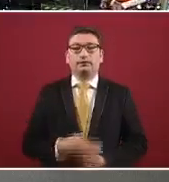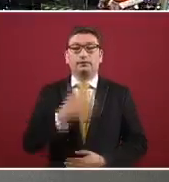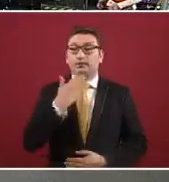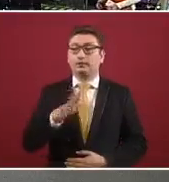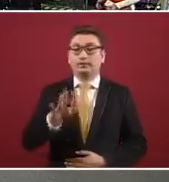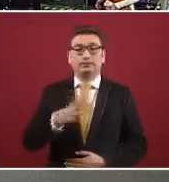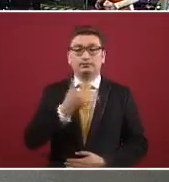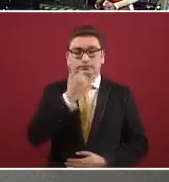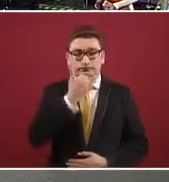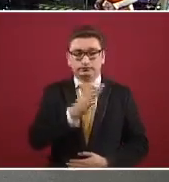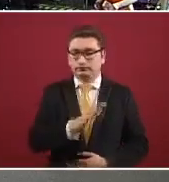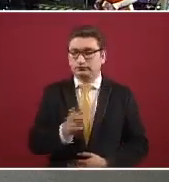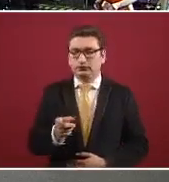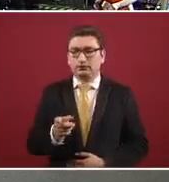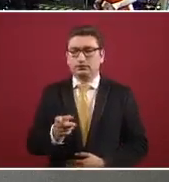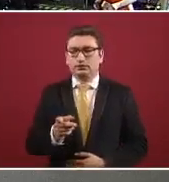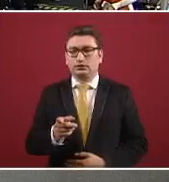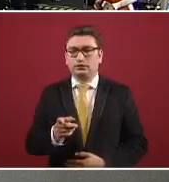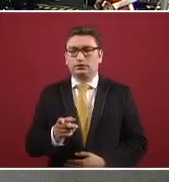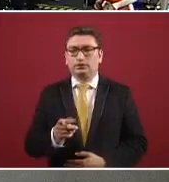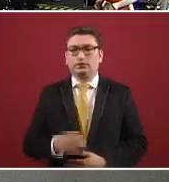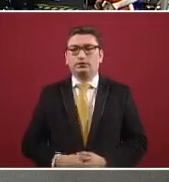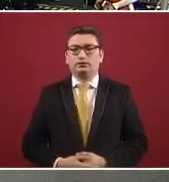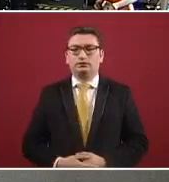Permíteme, es que